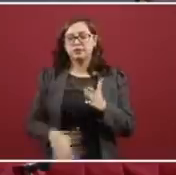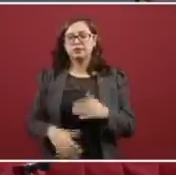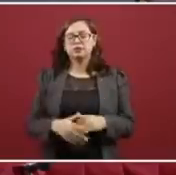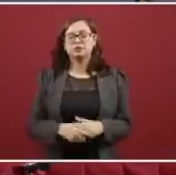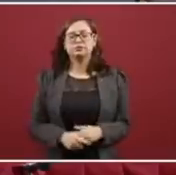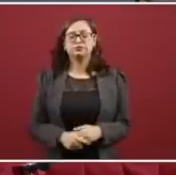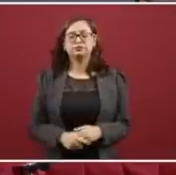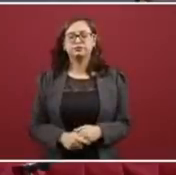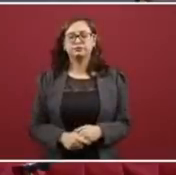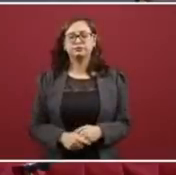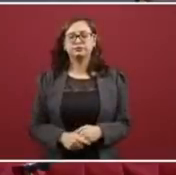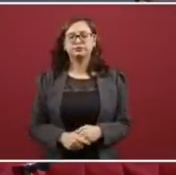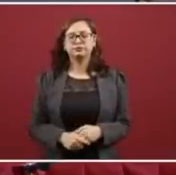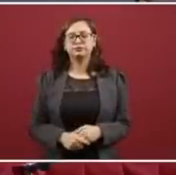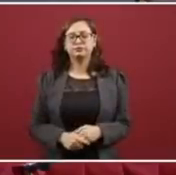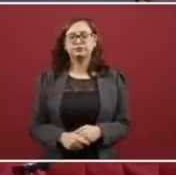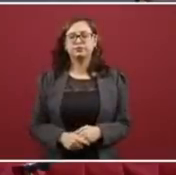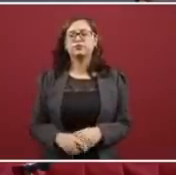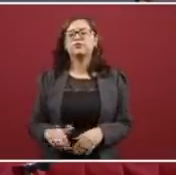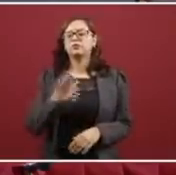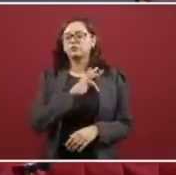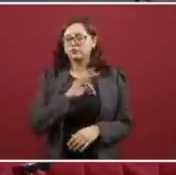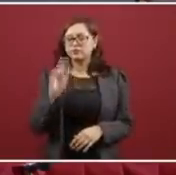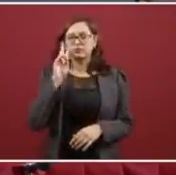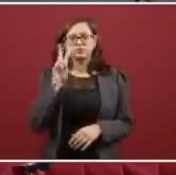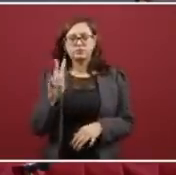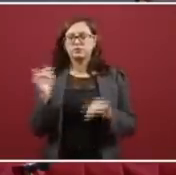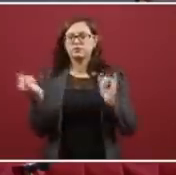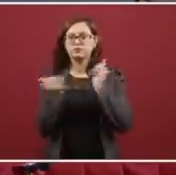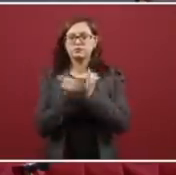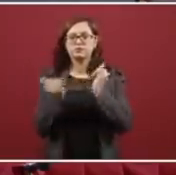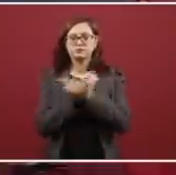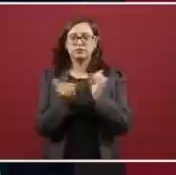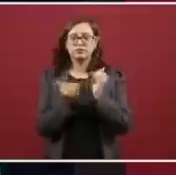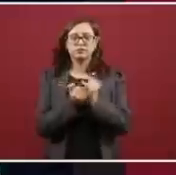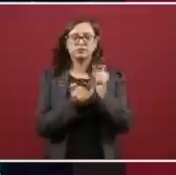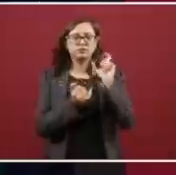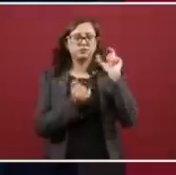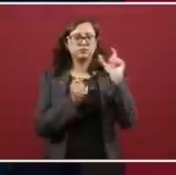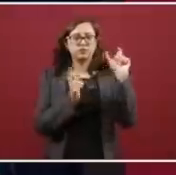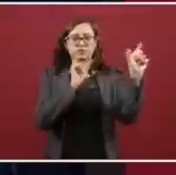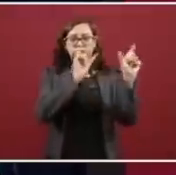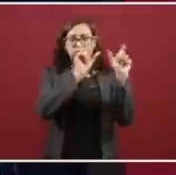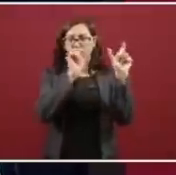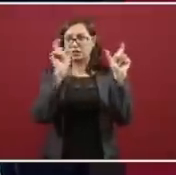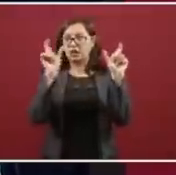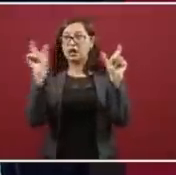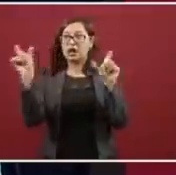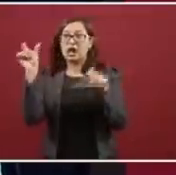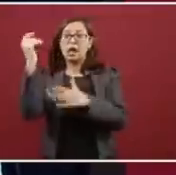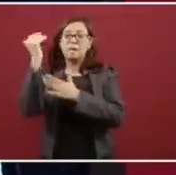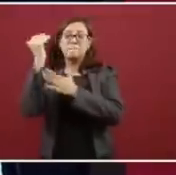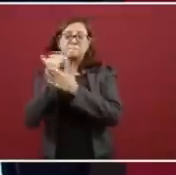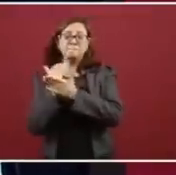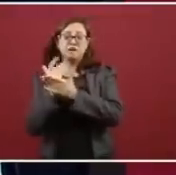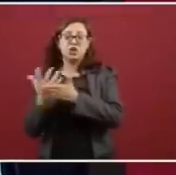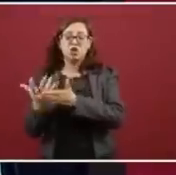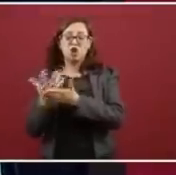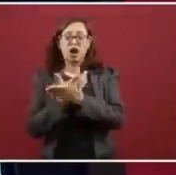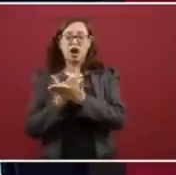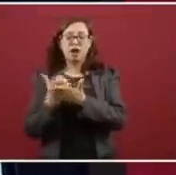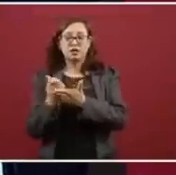tabla y aquí podemos ver otra vez están acomodados de la que tiene el menor diferencial